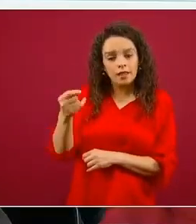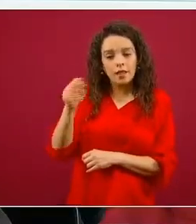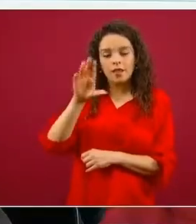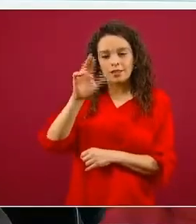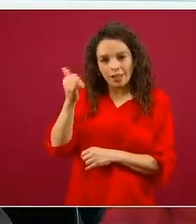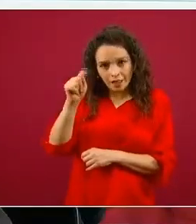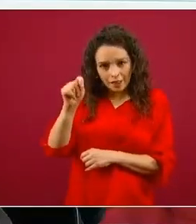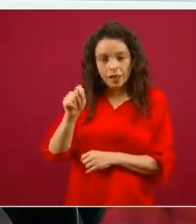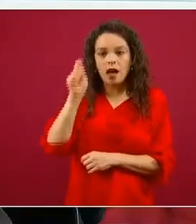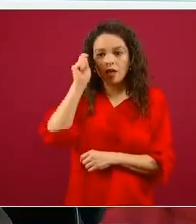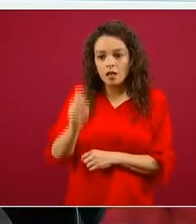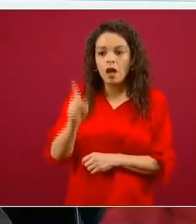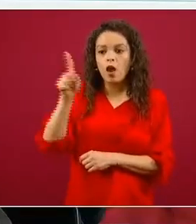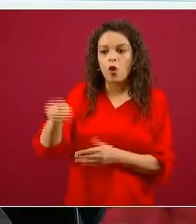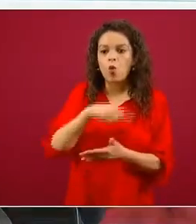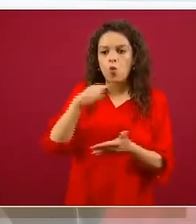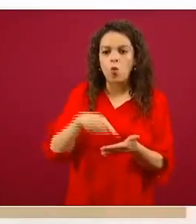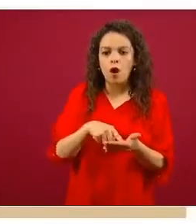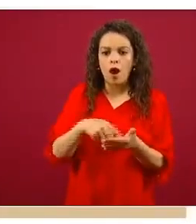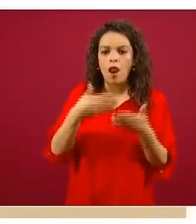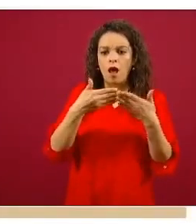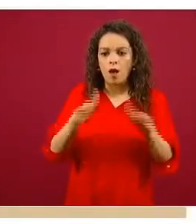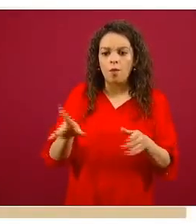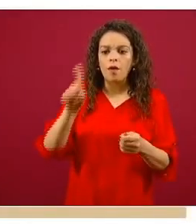sitio abierto que es